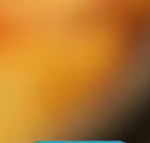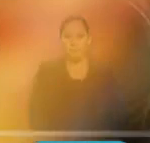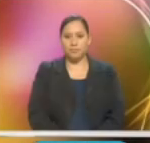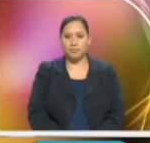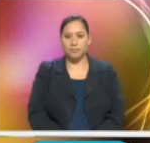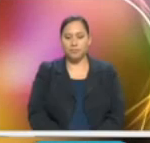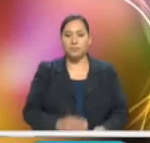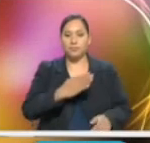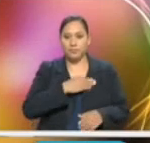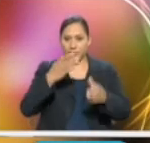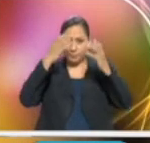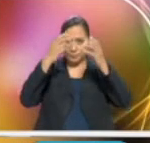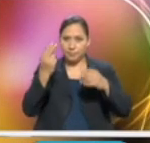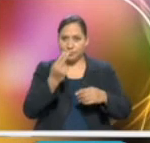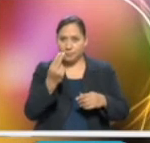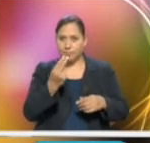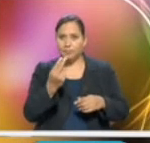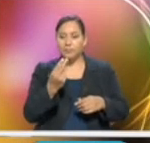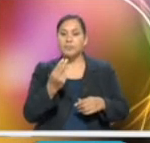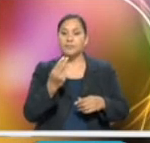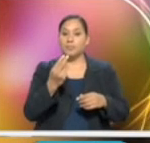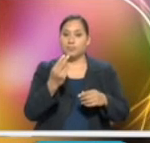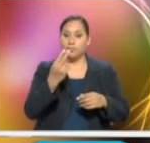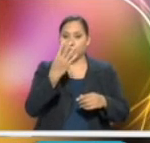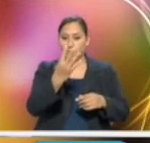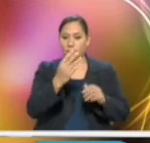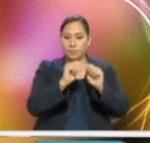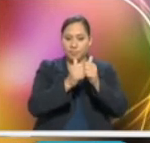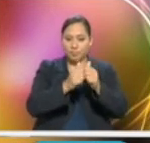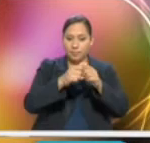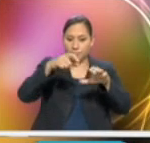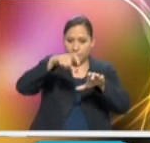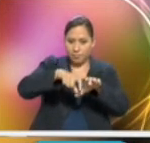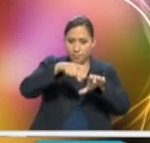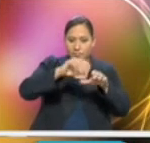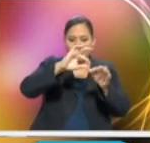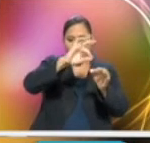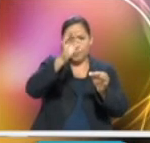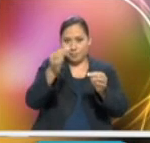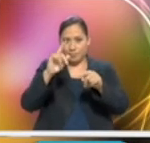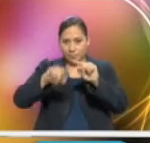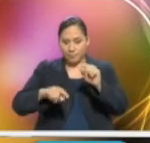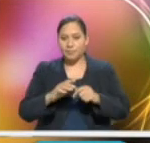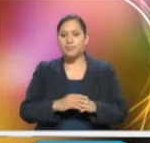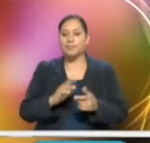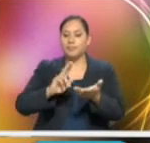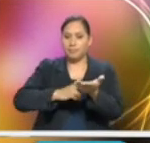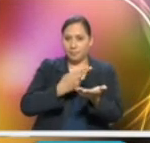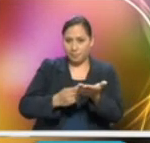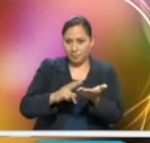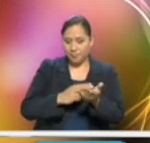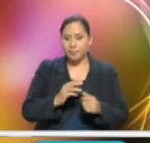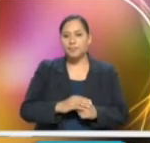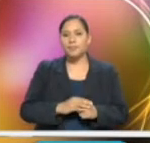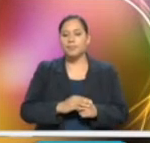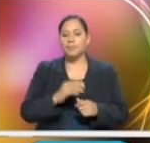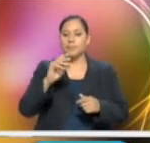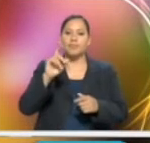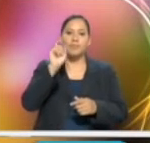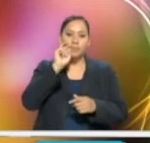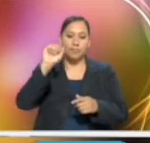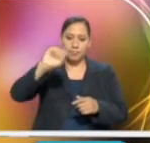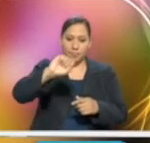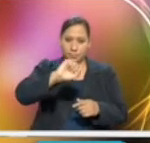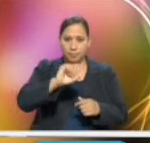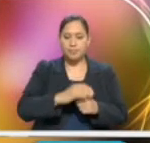Y bueno, chef, vamos a necesitar Vamos a usar 4 rebanadas de pan de caja sin orillas, una cucharada de mantequilla, una taza de puré de tomate,